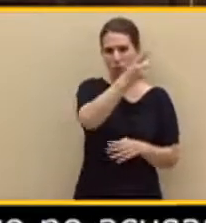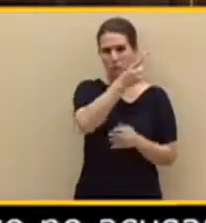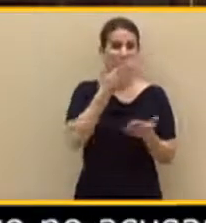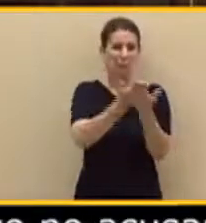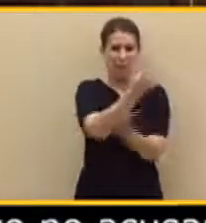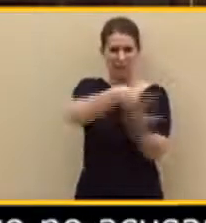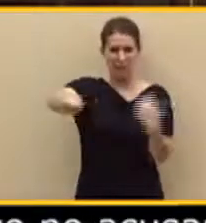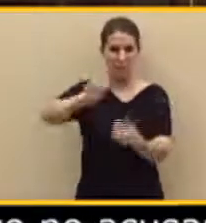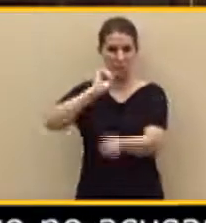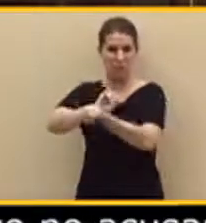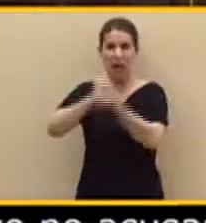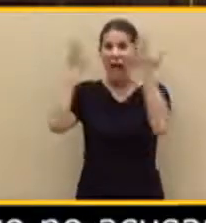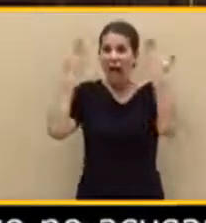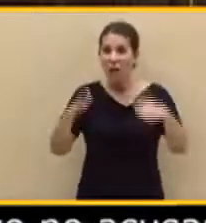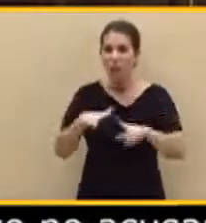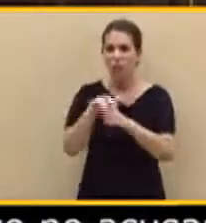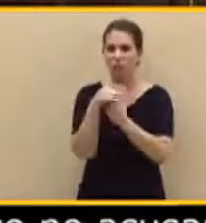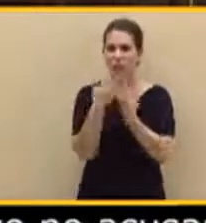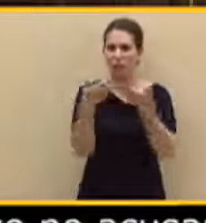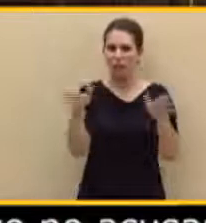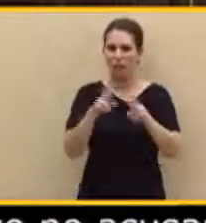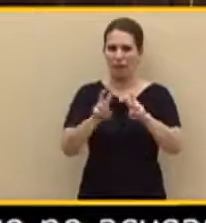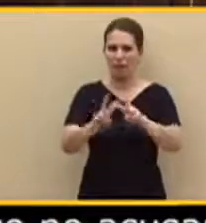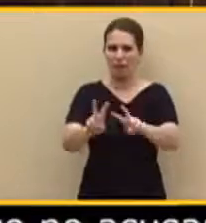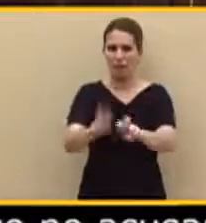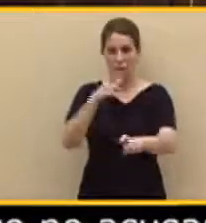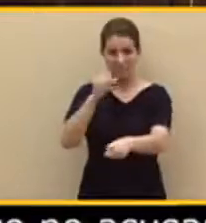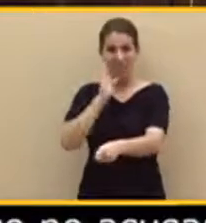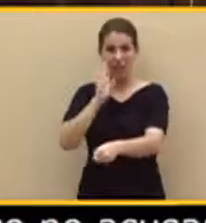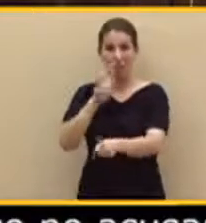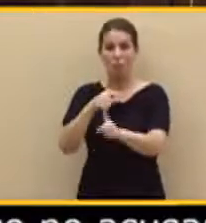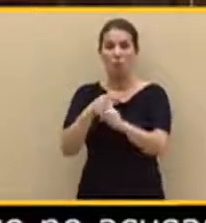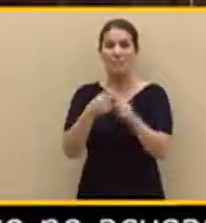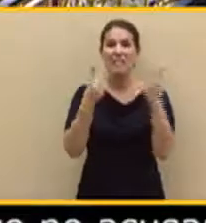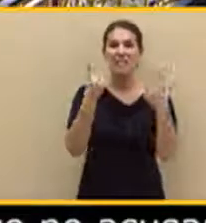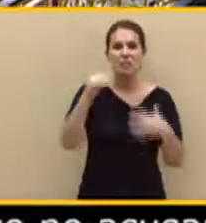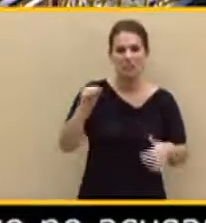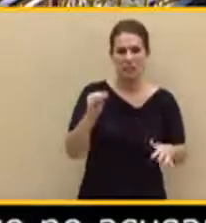a que la causa estaba abierta por ese delito y por otros 7 más.